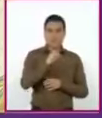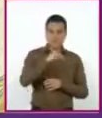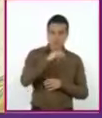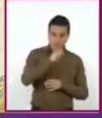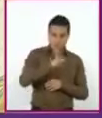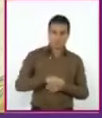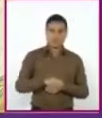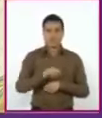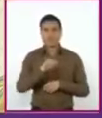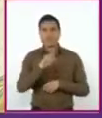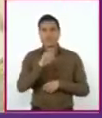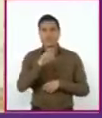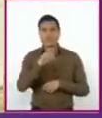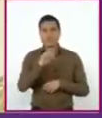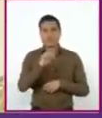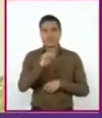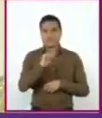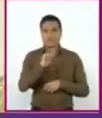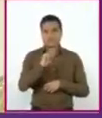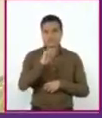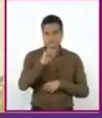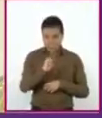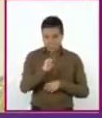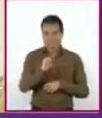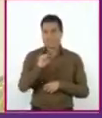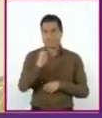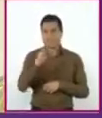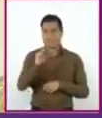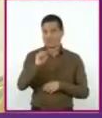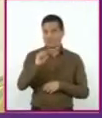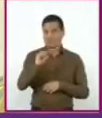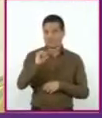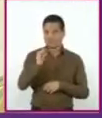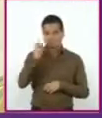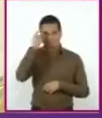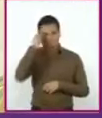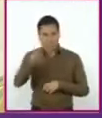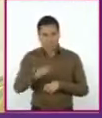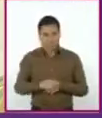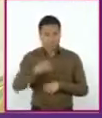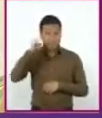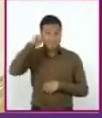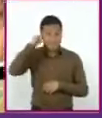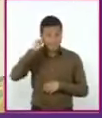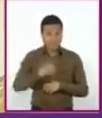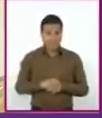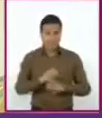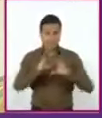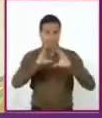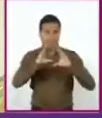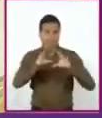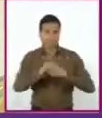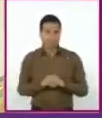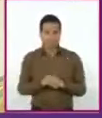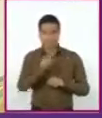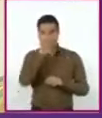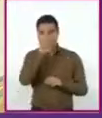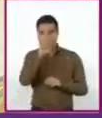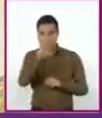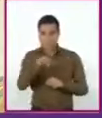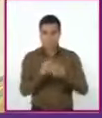agustinos para el adoctrinamiento de la población indígena y la administración eclesiástica del nuevo